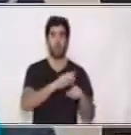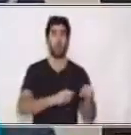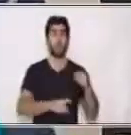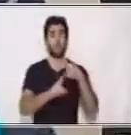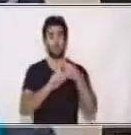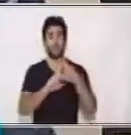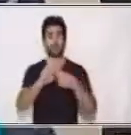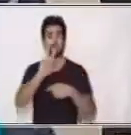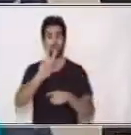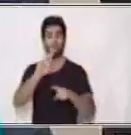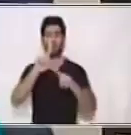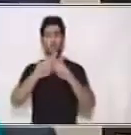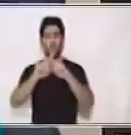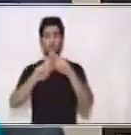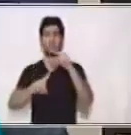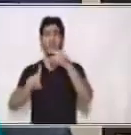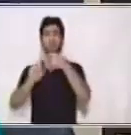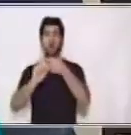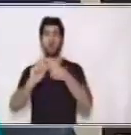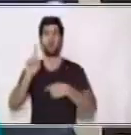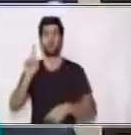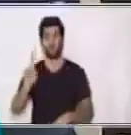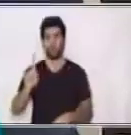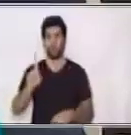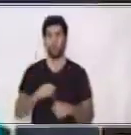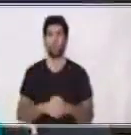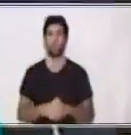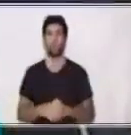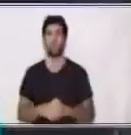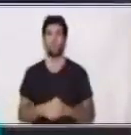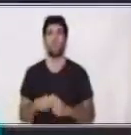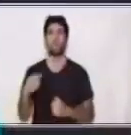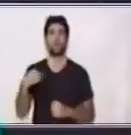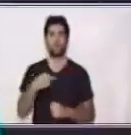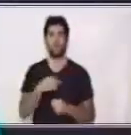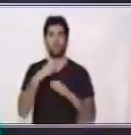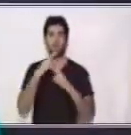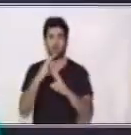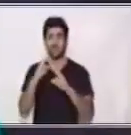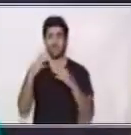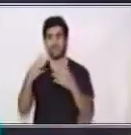más 2x más 1. Resolvimos esta